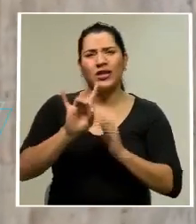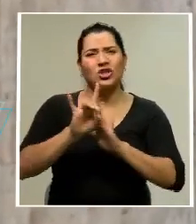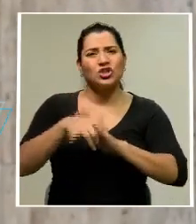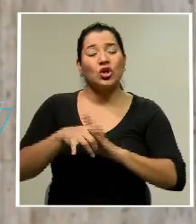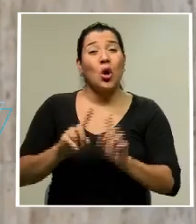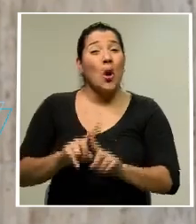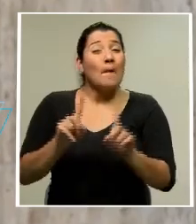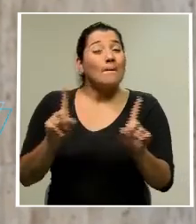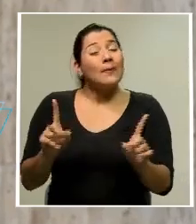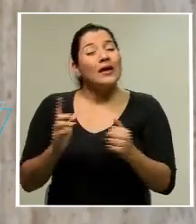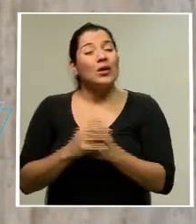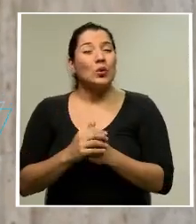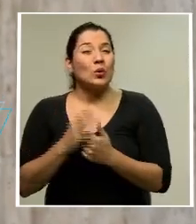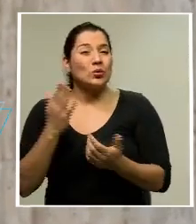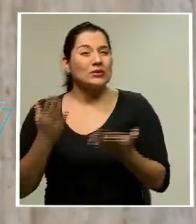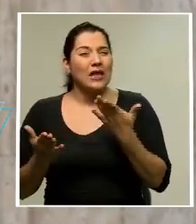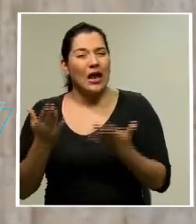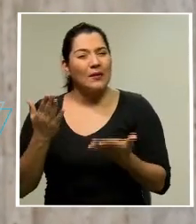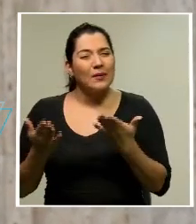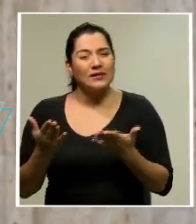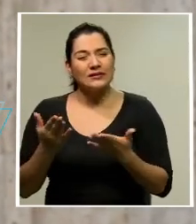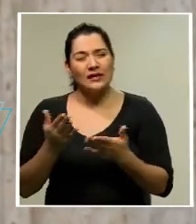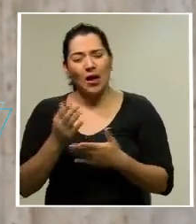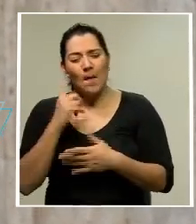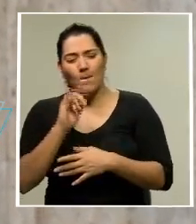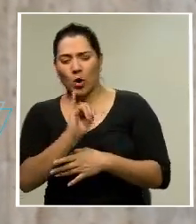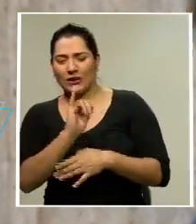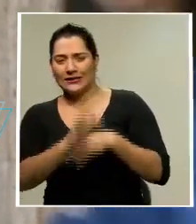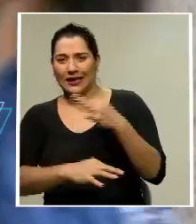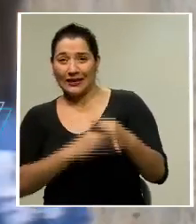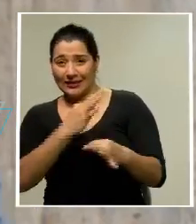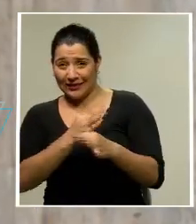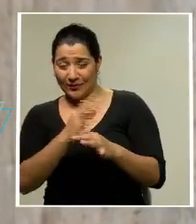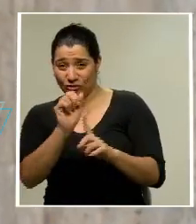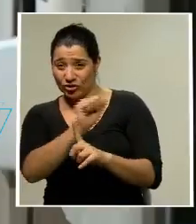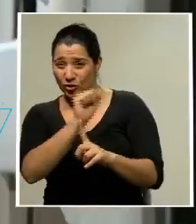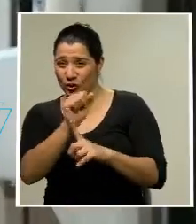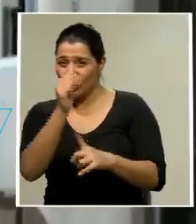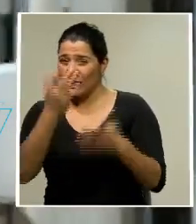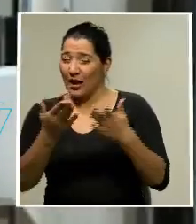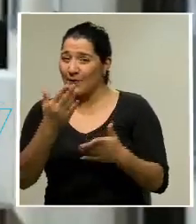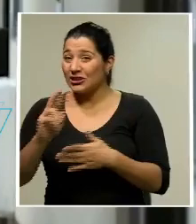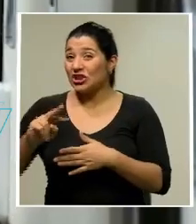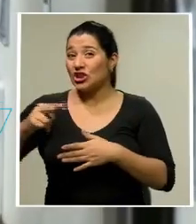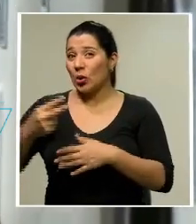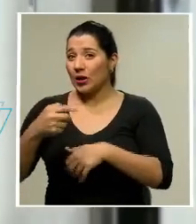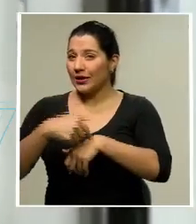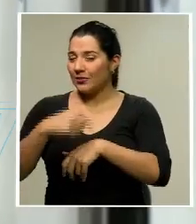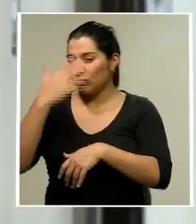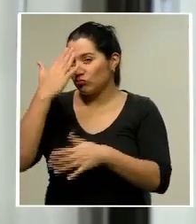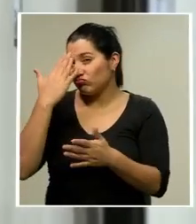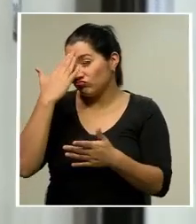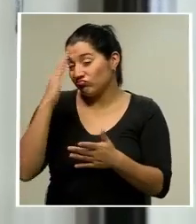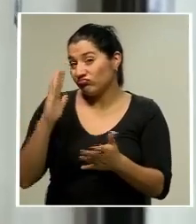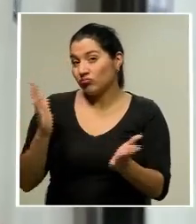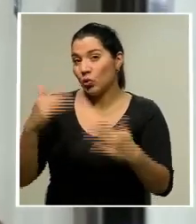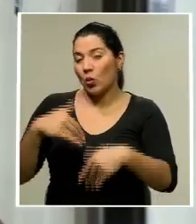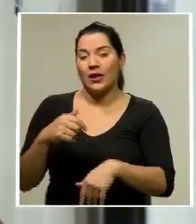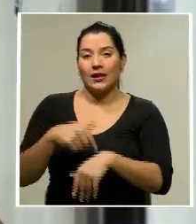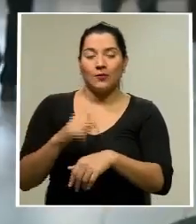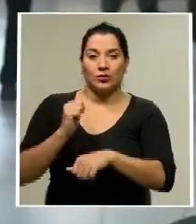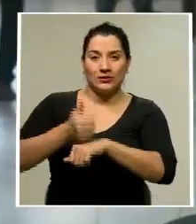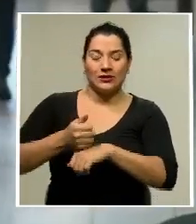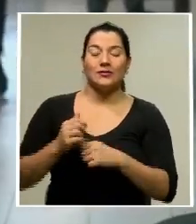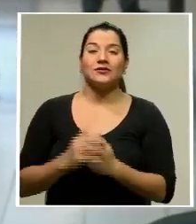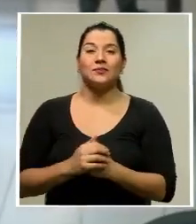de crimen organizado, posiblemente los plazos se duplican, entonces realmente no hay un plazo. En la audiencia, la Fiscalía también argumentó